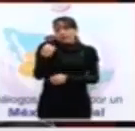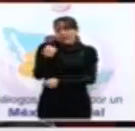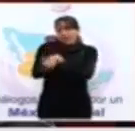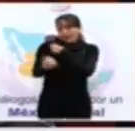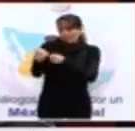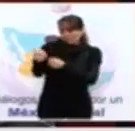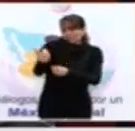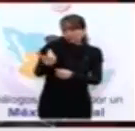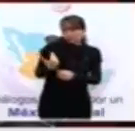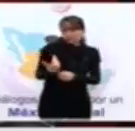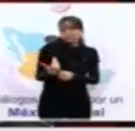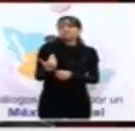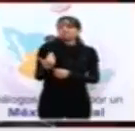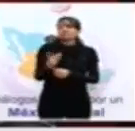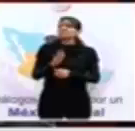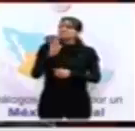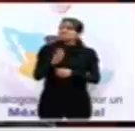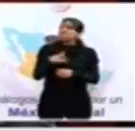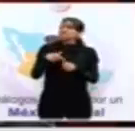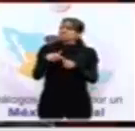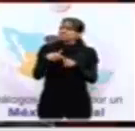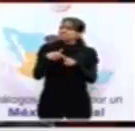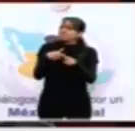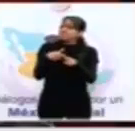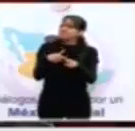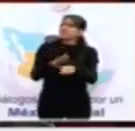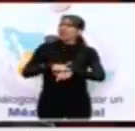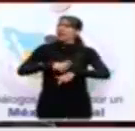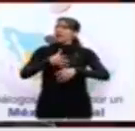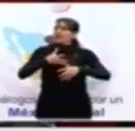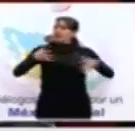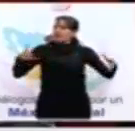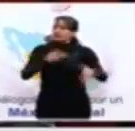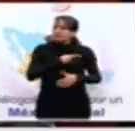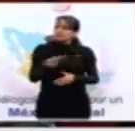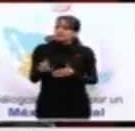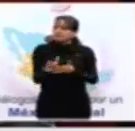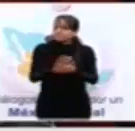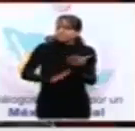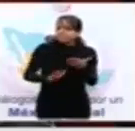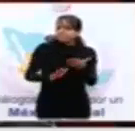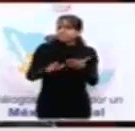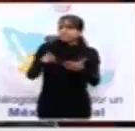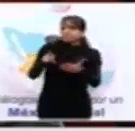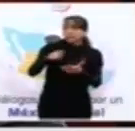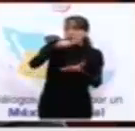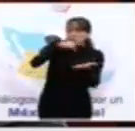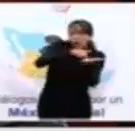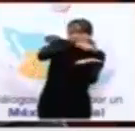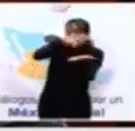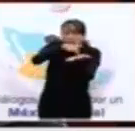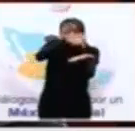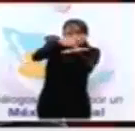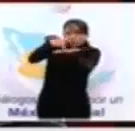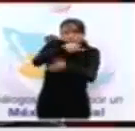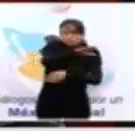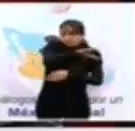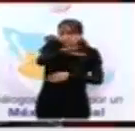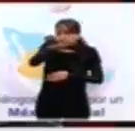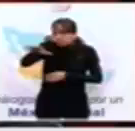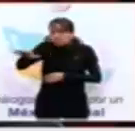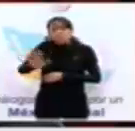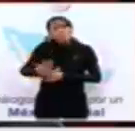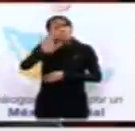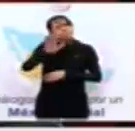nivel, en los últimos años, esta pobreza se haya movido mucho. Entonces quiere decir que la pobreza